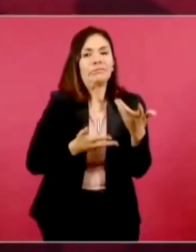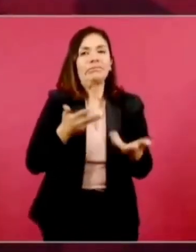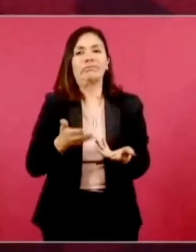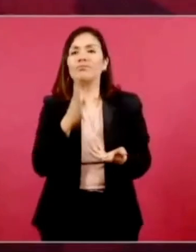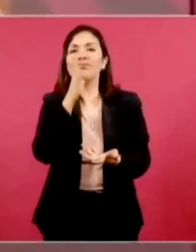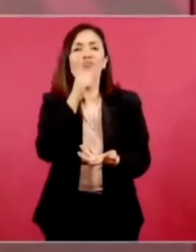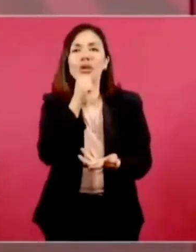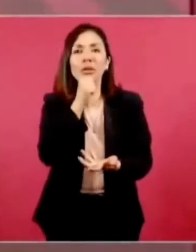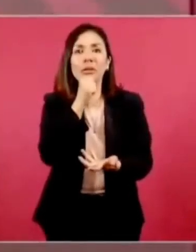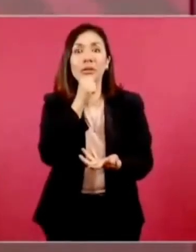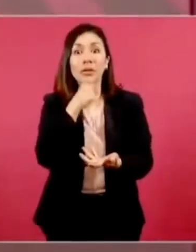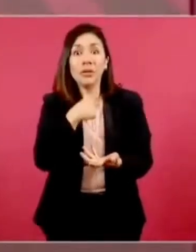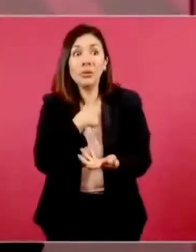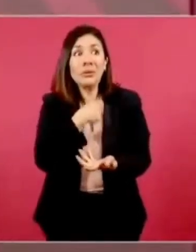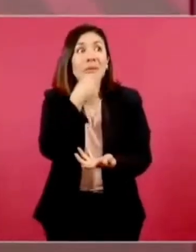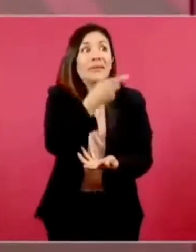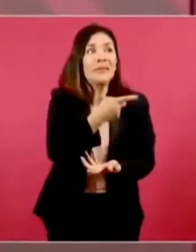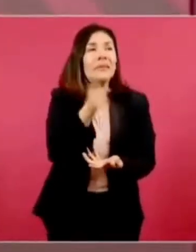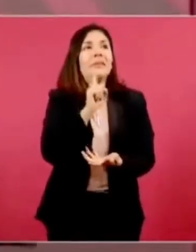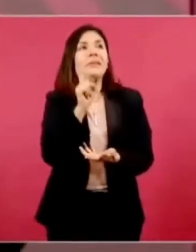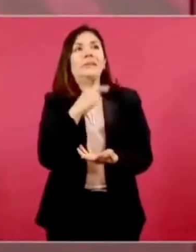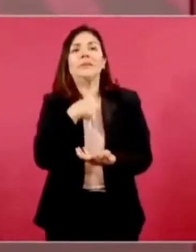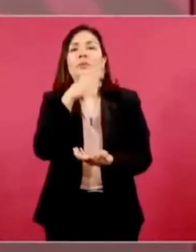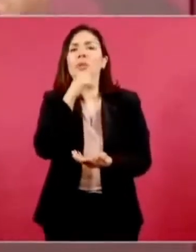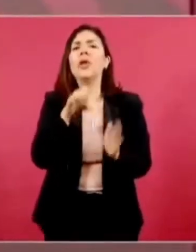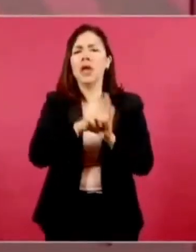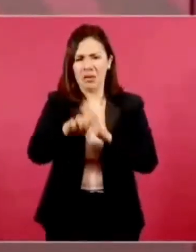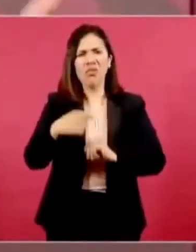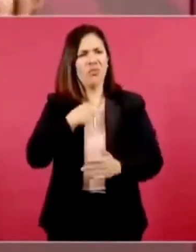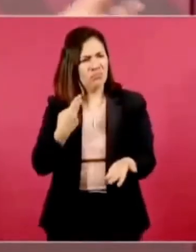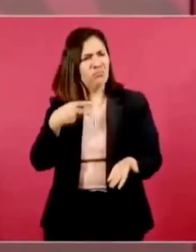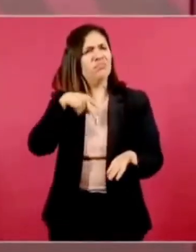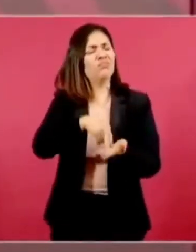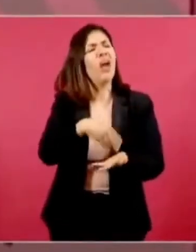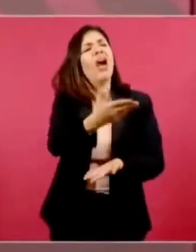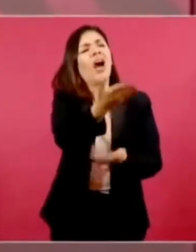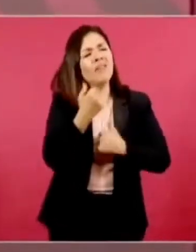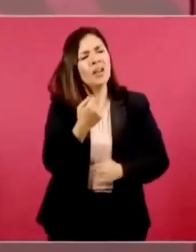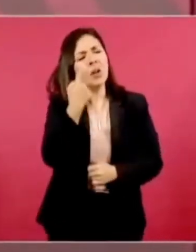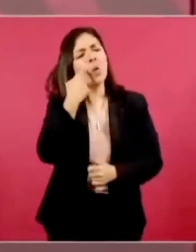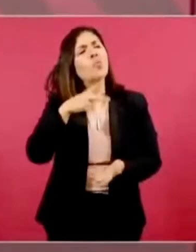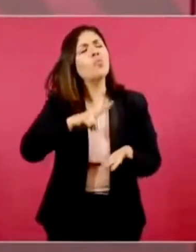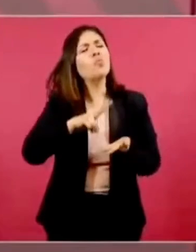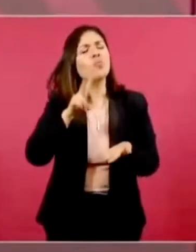Yo le puedo decir al señor Tim Golden, a ver, ¿dónde están tus pruebas?